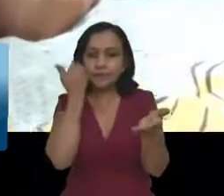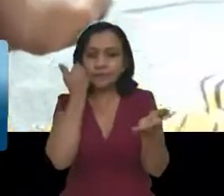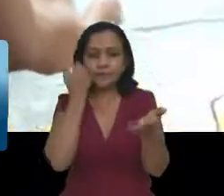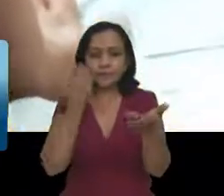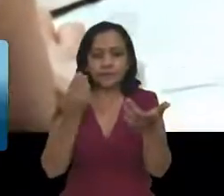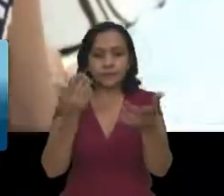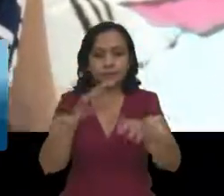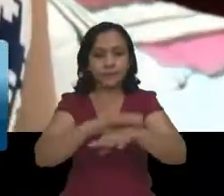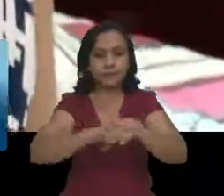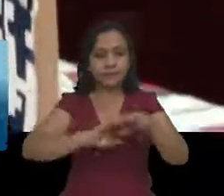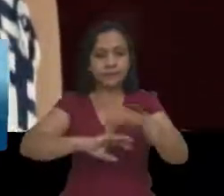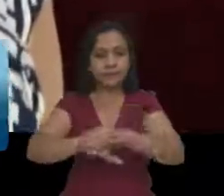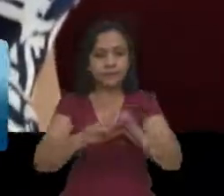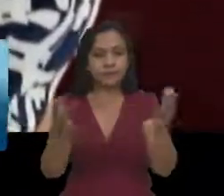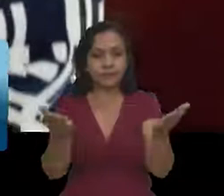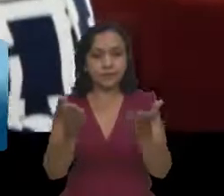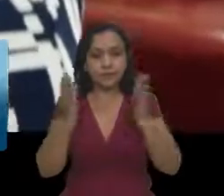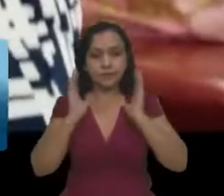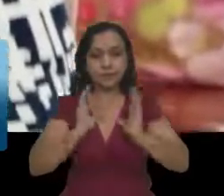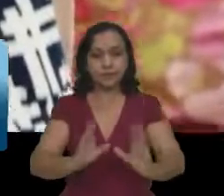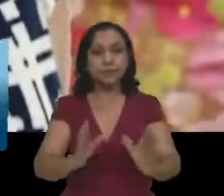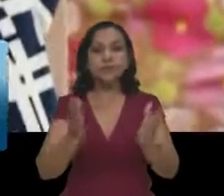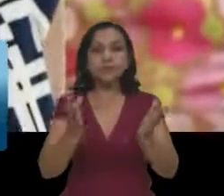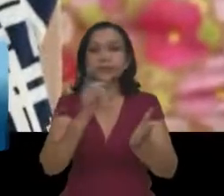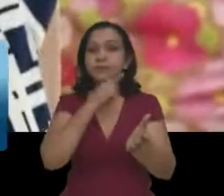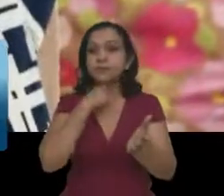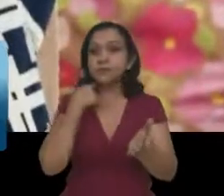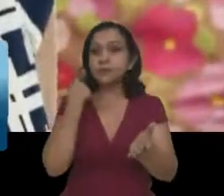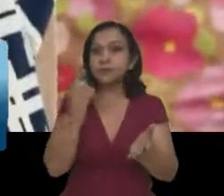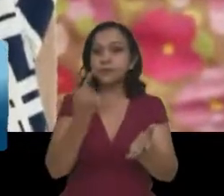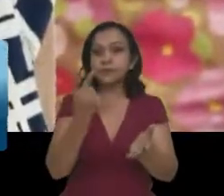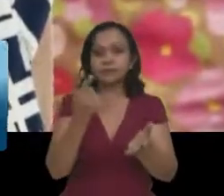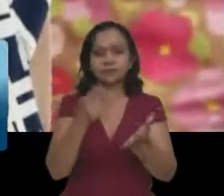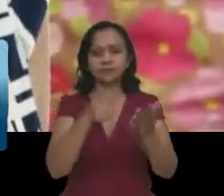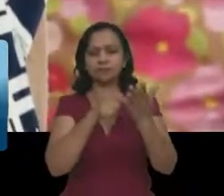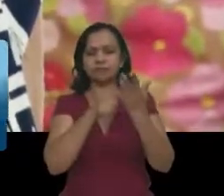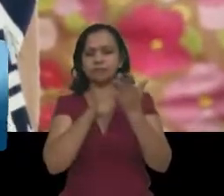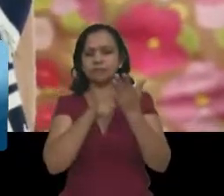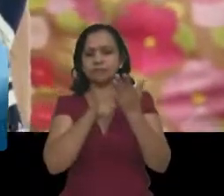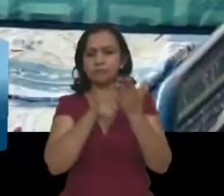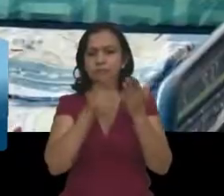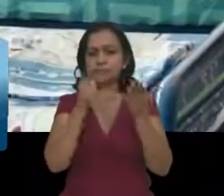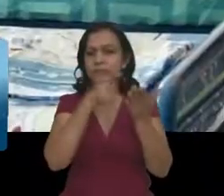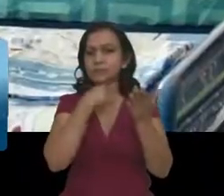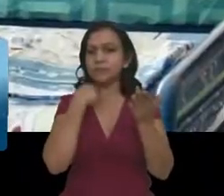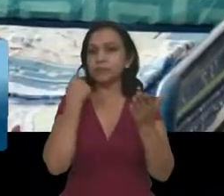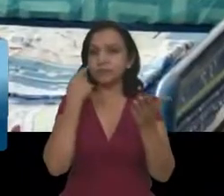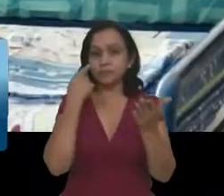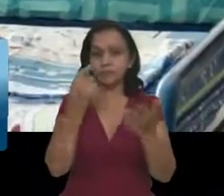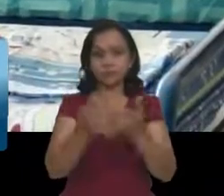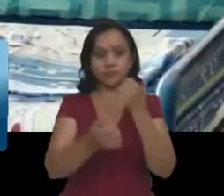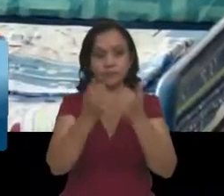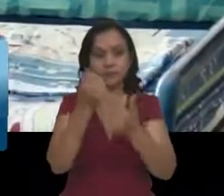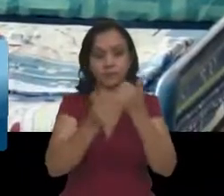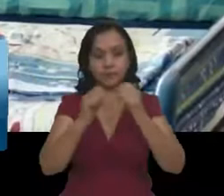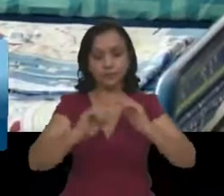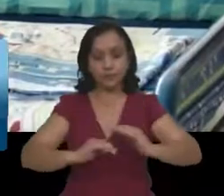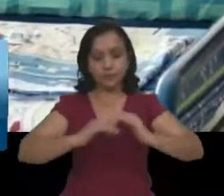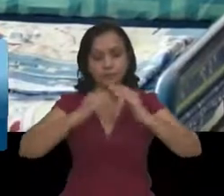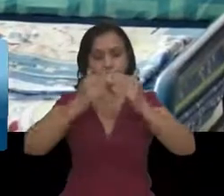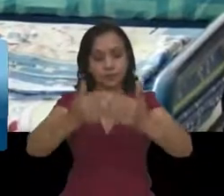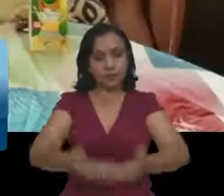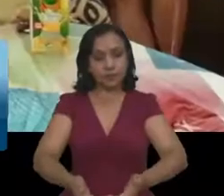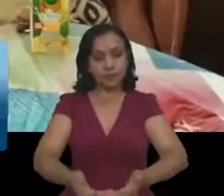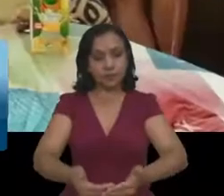movimientos de la movilidad de las manos. Exacto. Y es muy raro porque fíjate que al afectar el mismo embarazo, al afectar